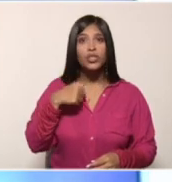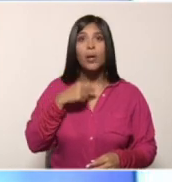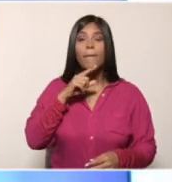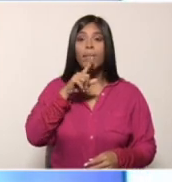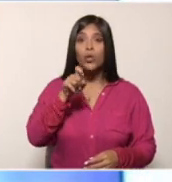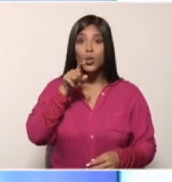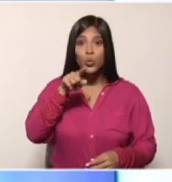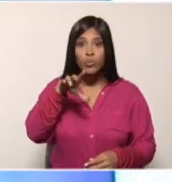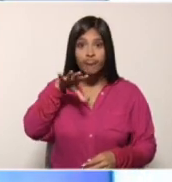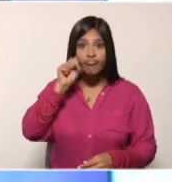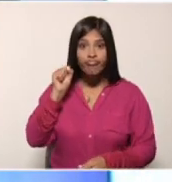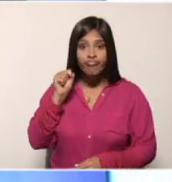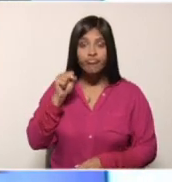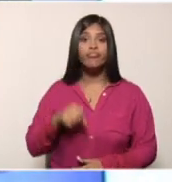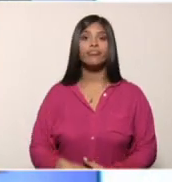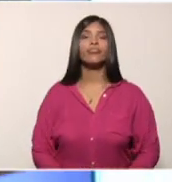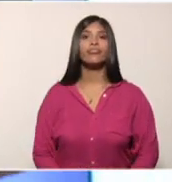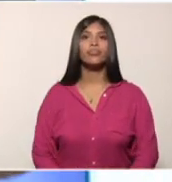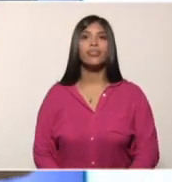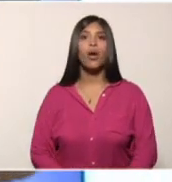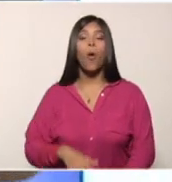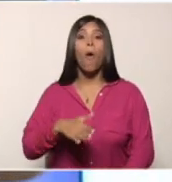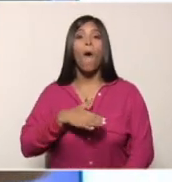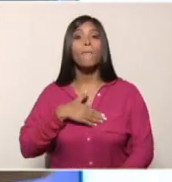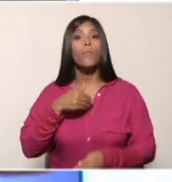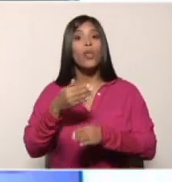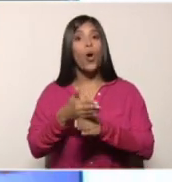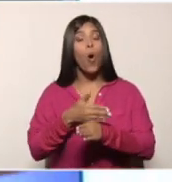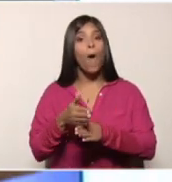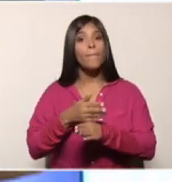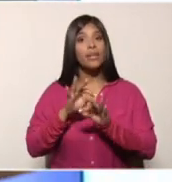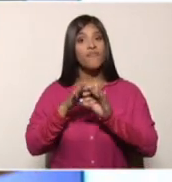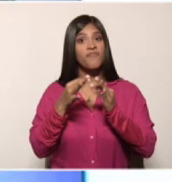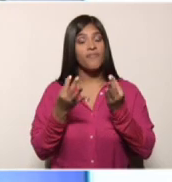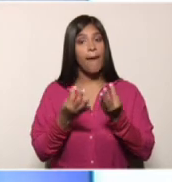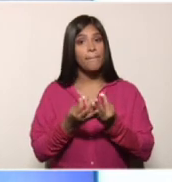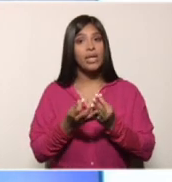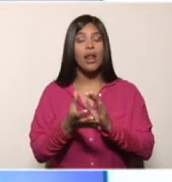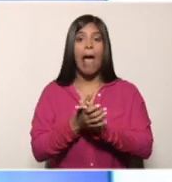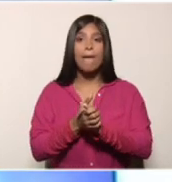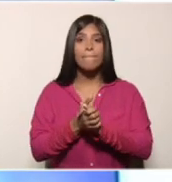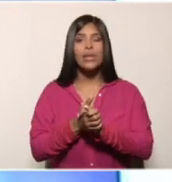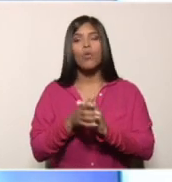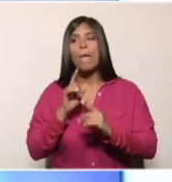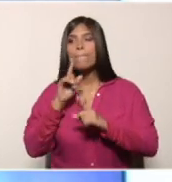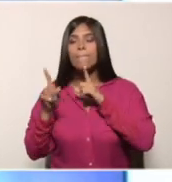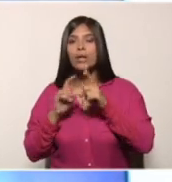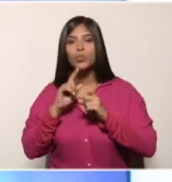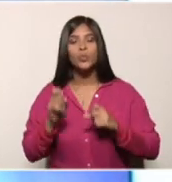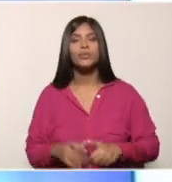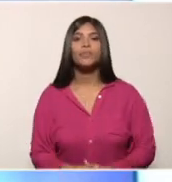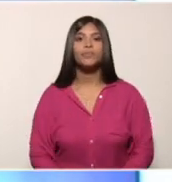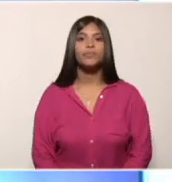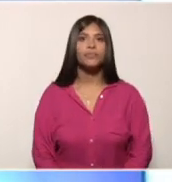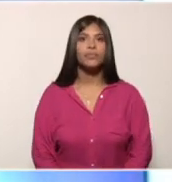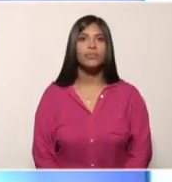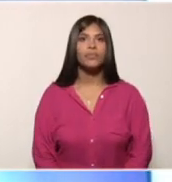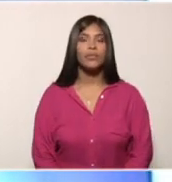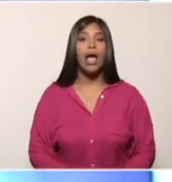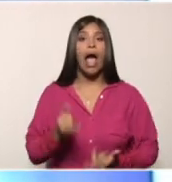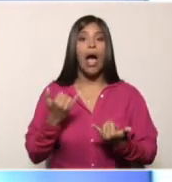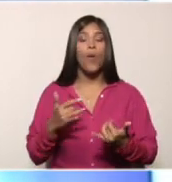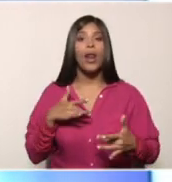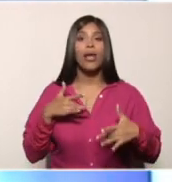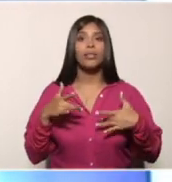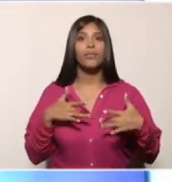si entendieron, si lo pueden compartir con su familia, con sus amigos, etcétera, etcétera. Vamos entonces con